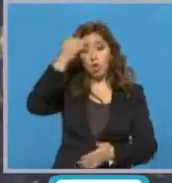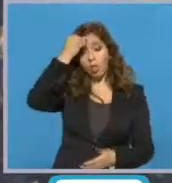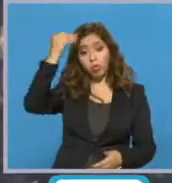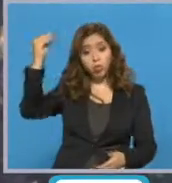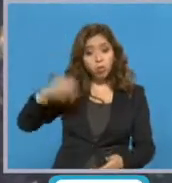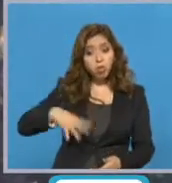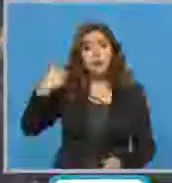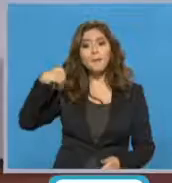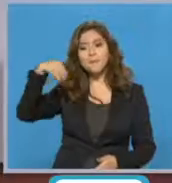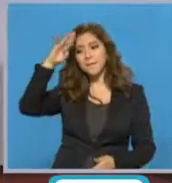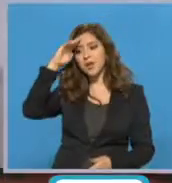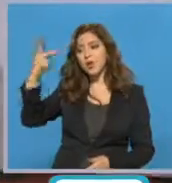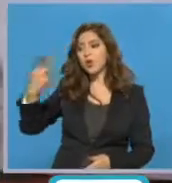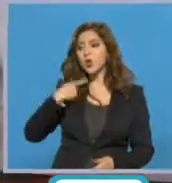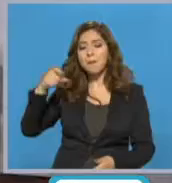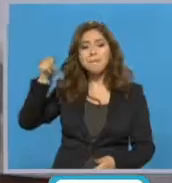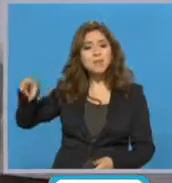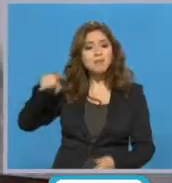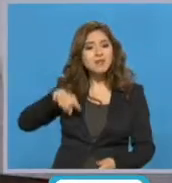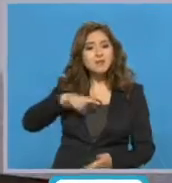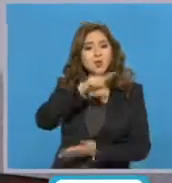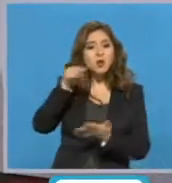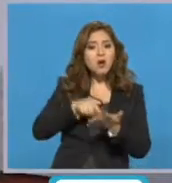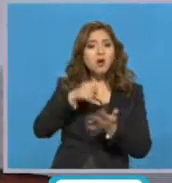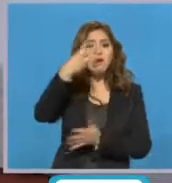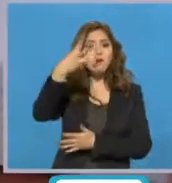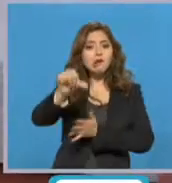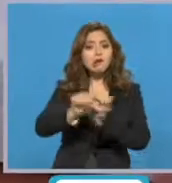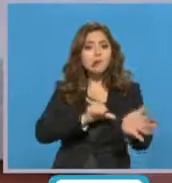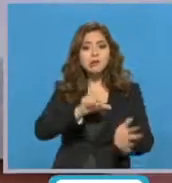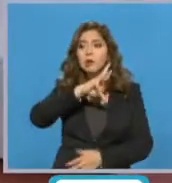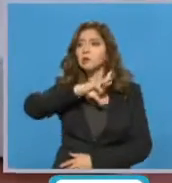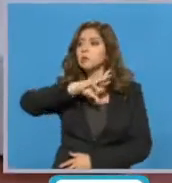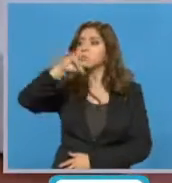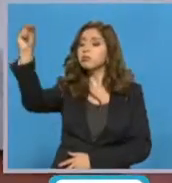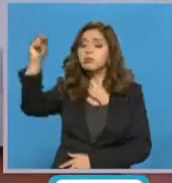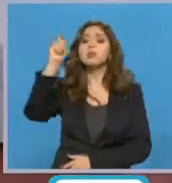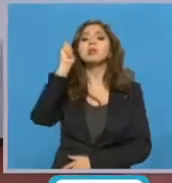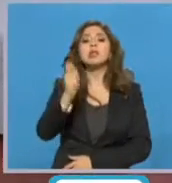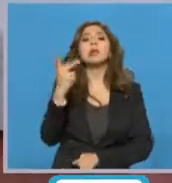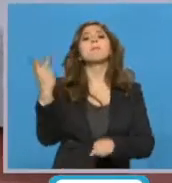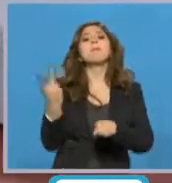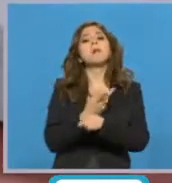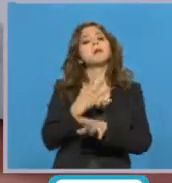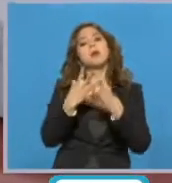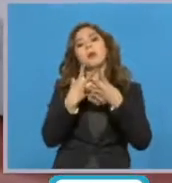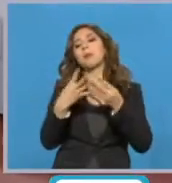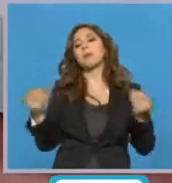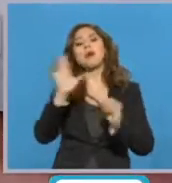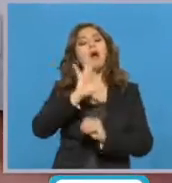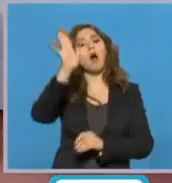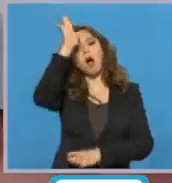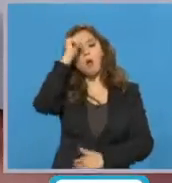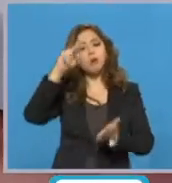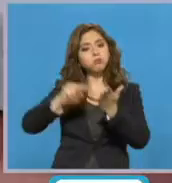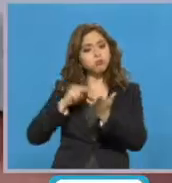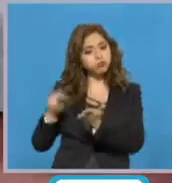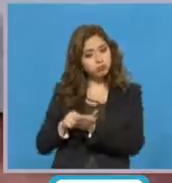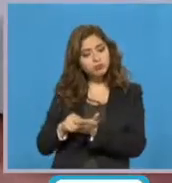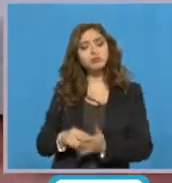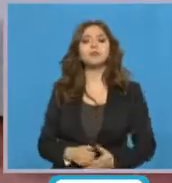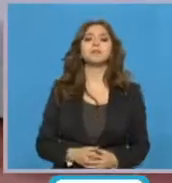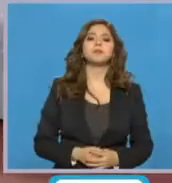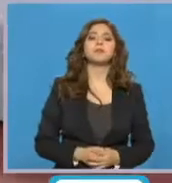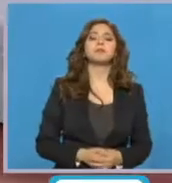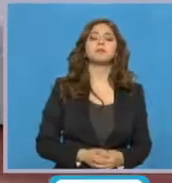estar juntos viviendo, de ese lugar. Un abandono por más de 3 meses es una causa de que se disuelva esa sociedad. Es decir, es como el sinónimo